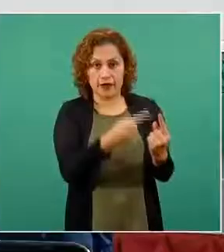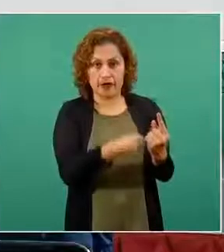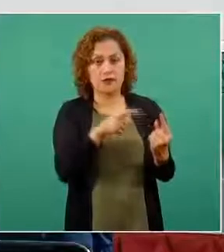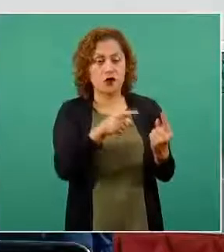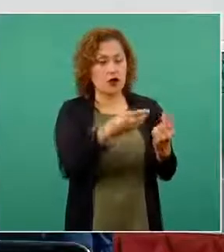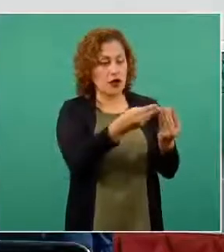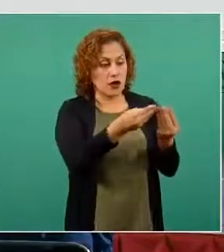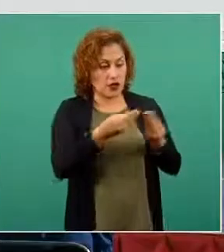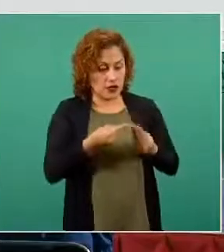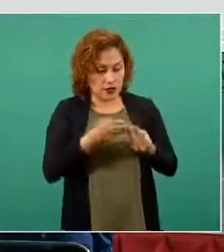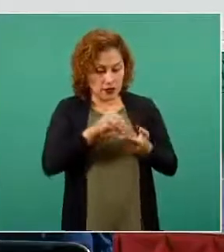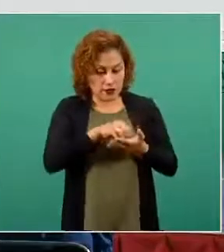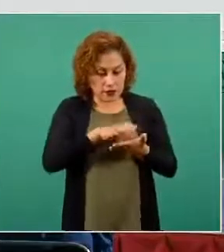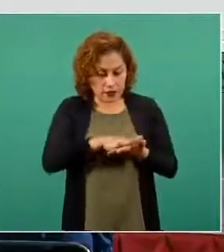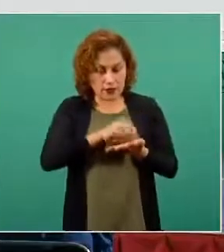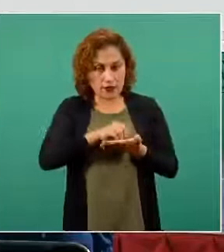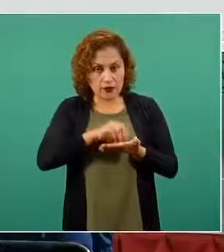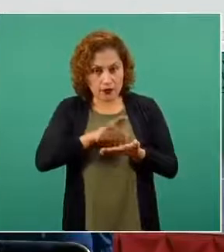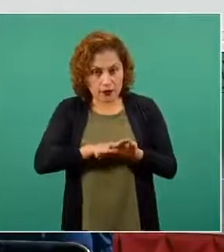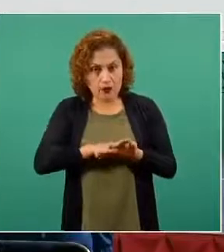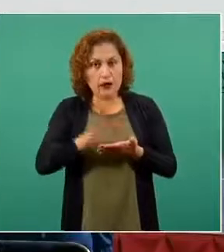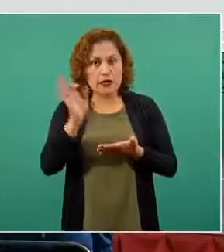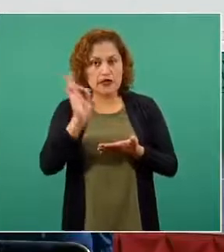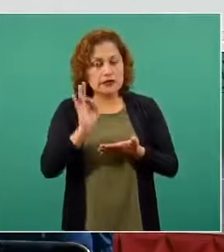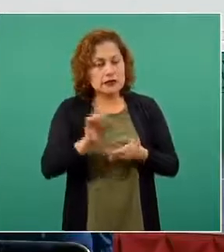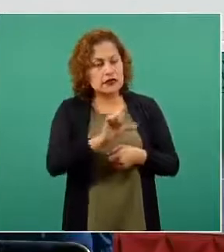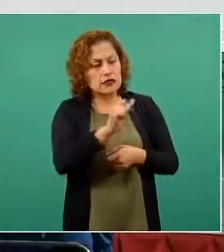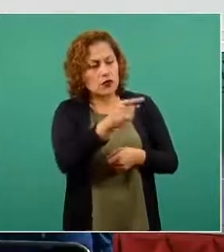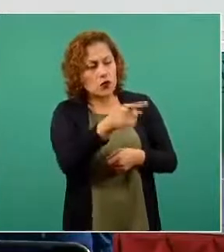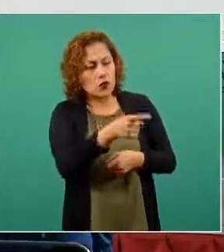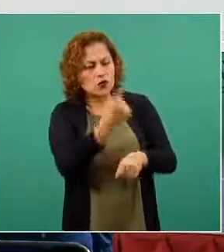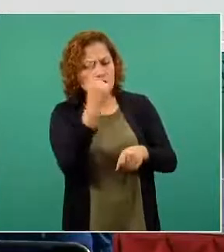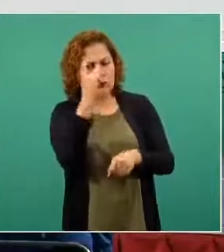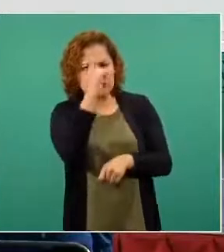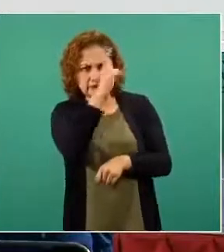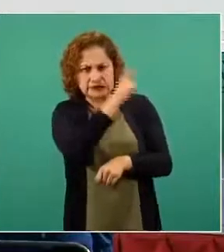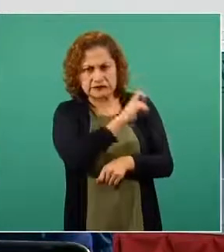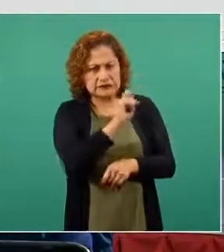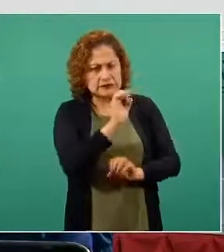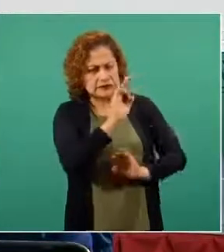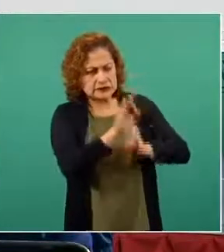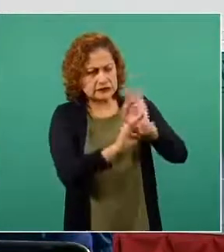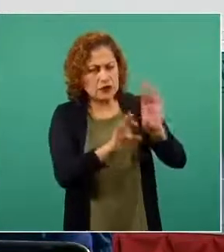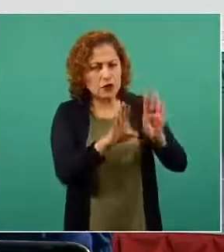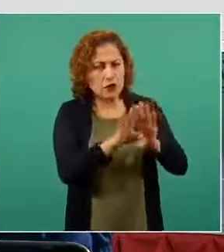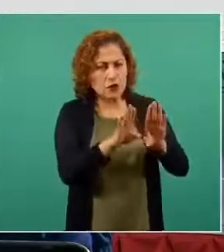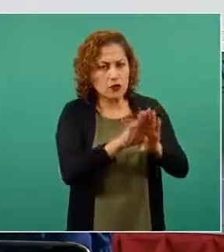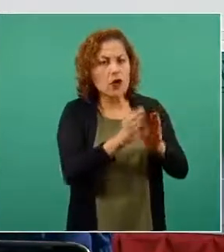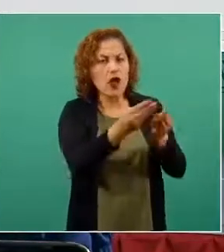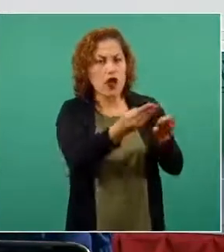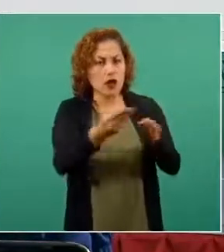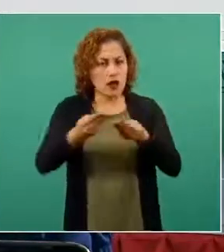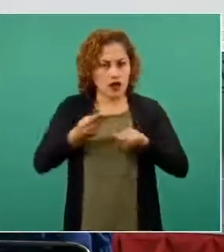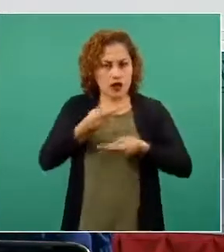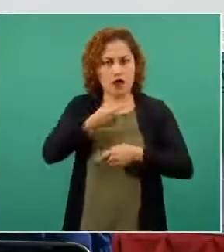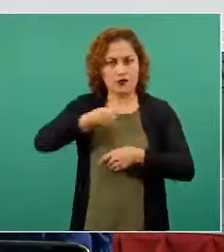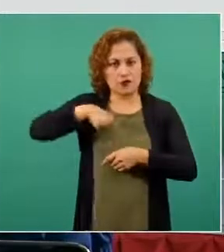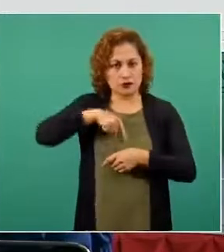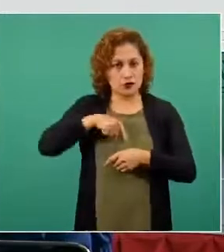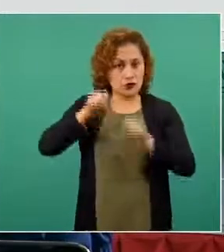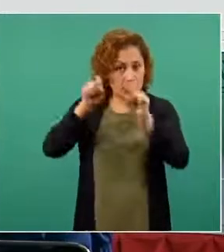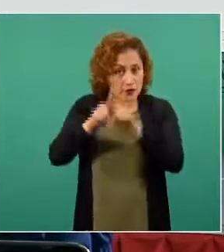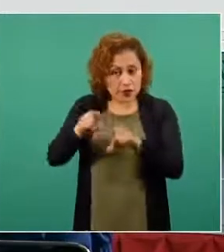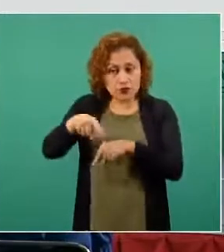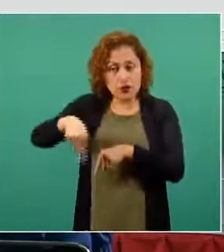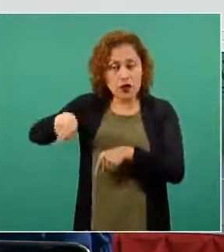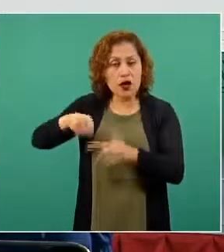casos que puedan en un momento dado ser de difícil tratamiento. Esto además también les permitió a ellos capacitarse en